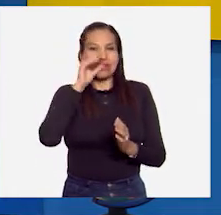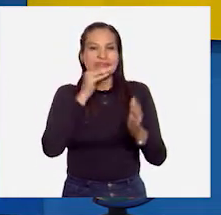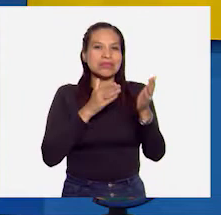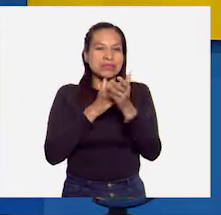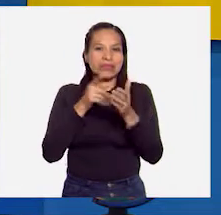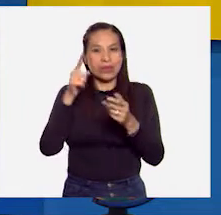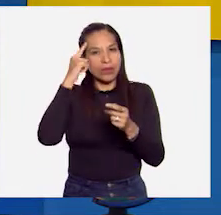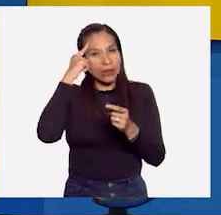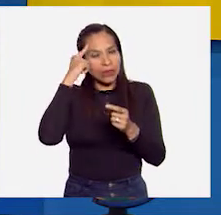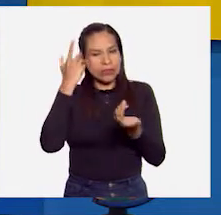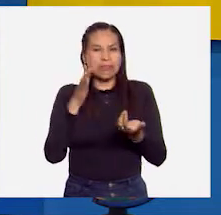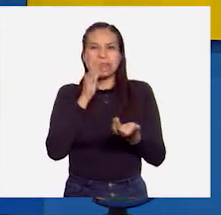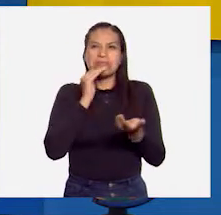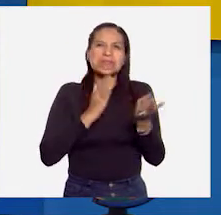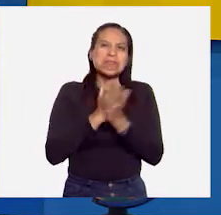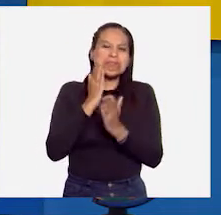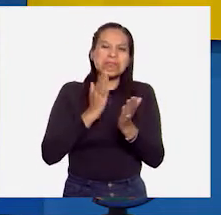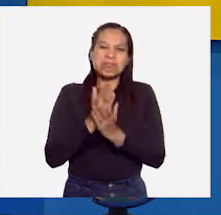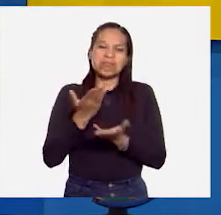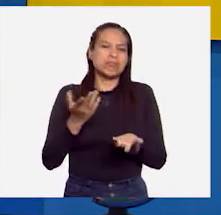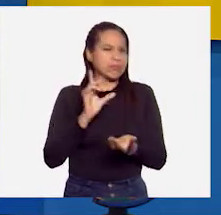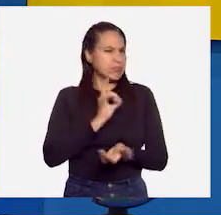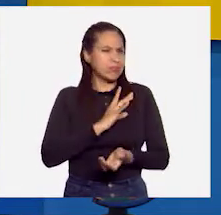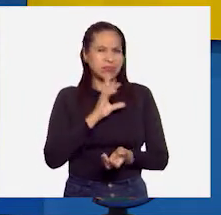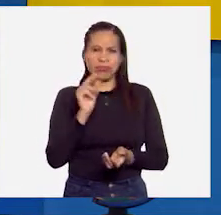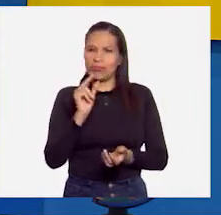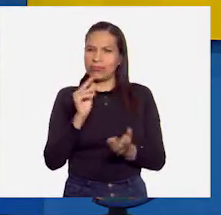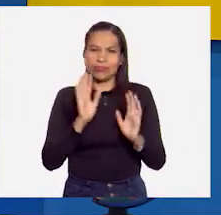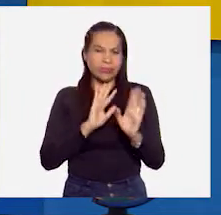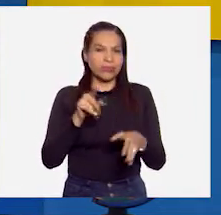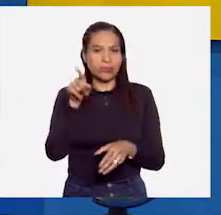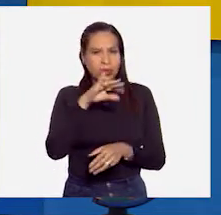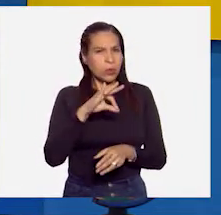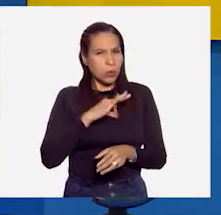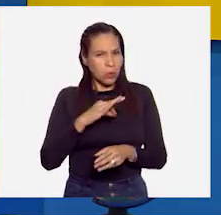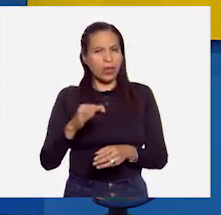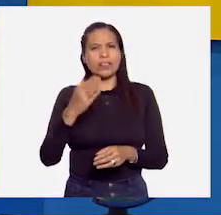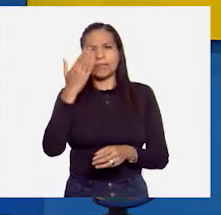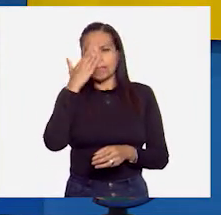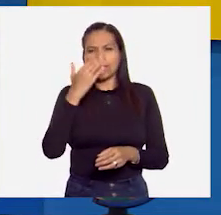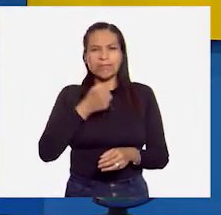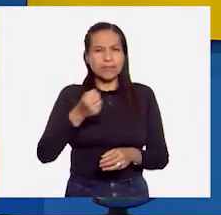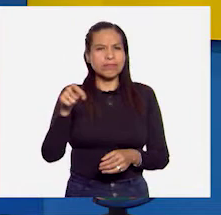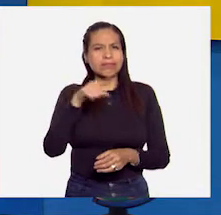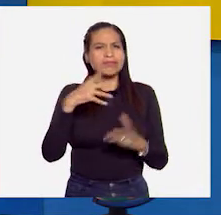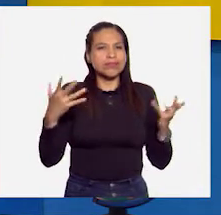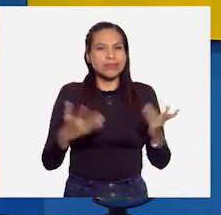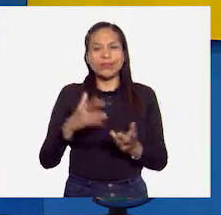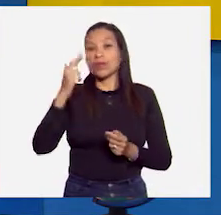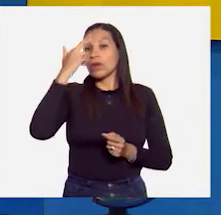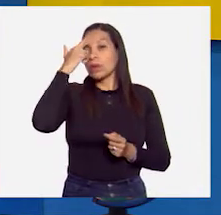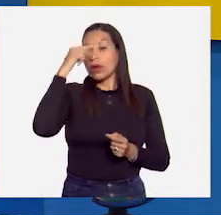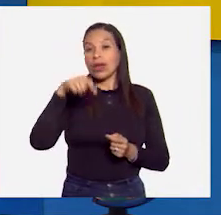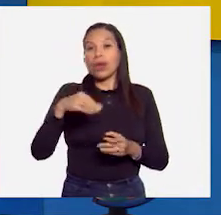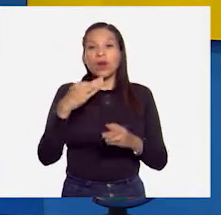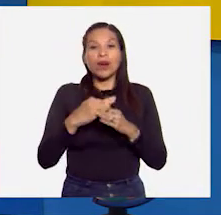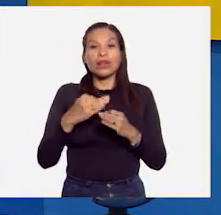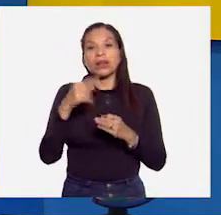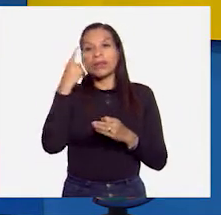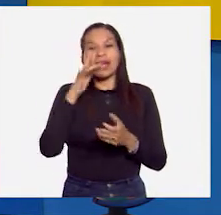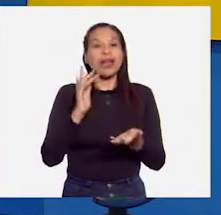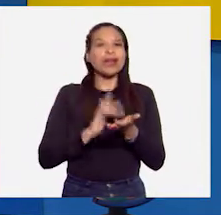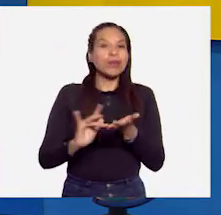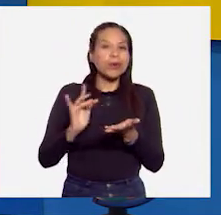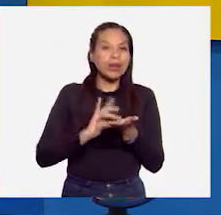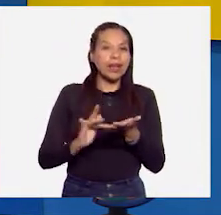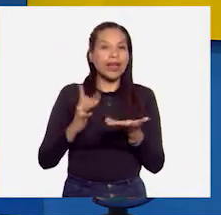una actitud poco propositiva, no tengan duda que podrán dominarlas y recuerden que aquí estaremos para